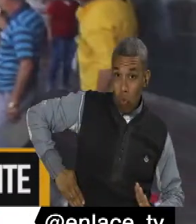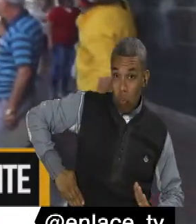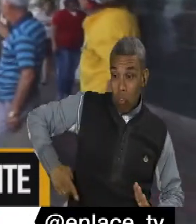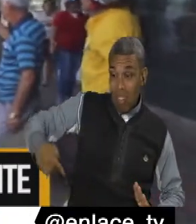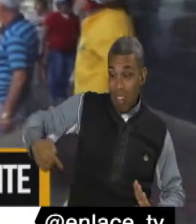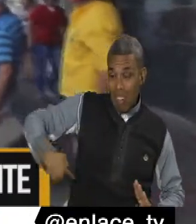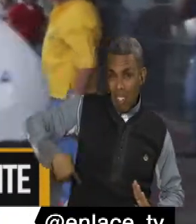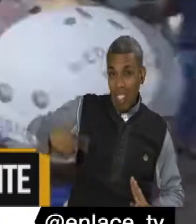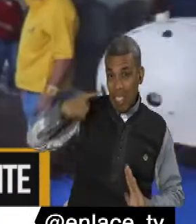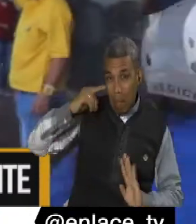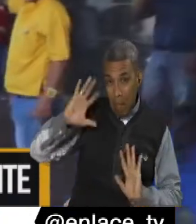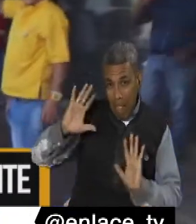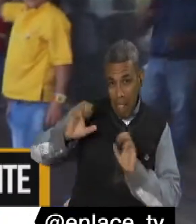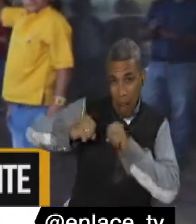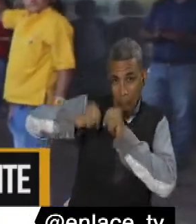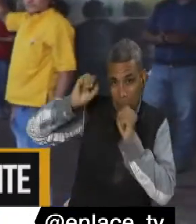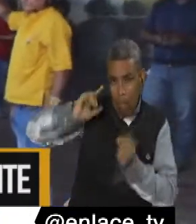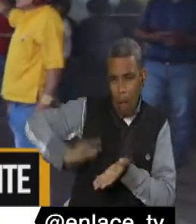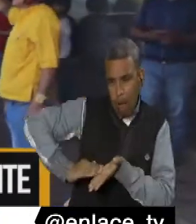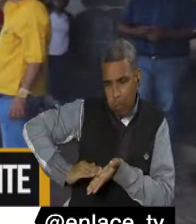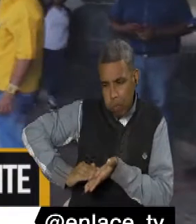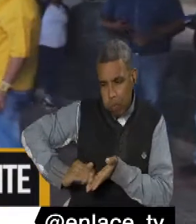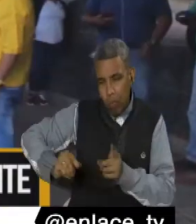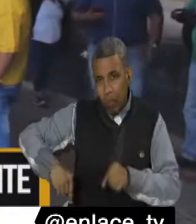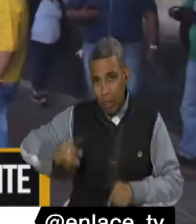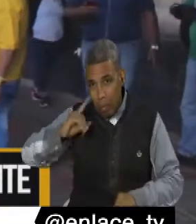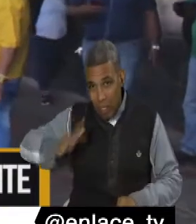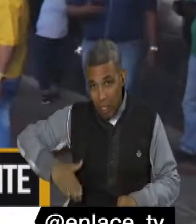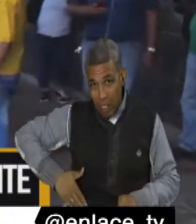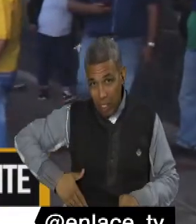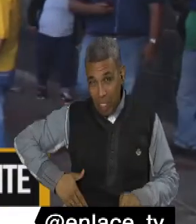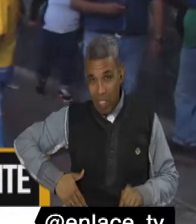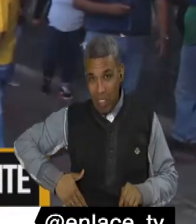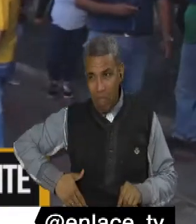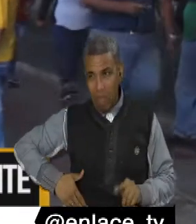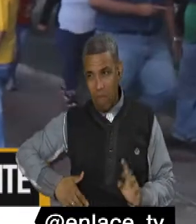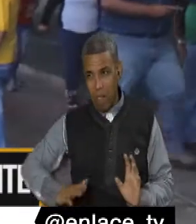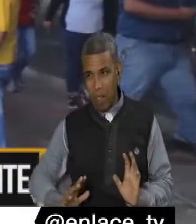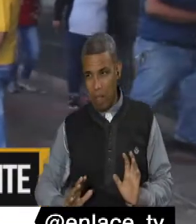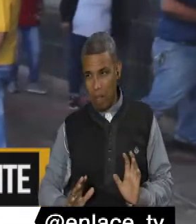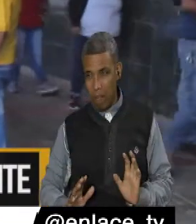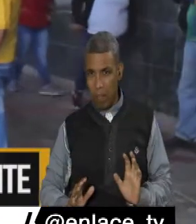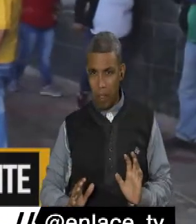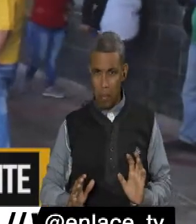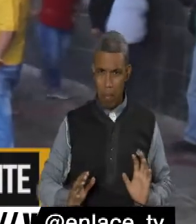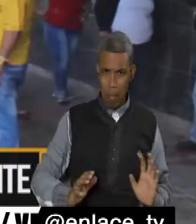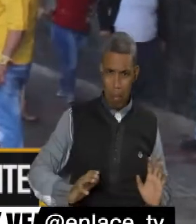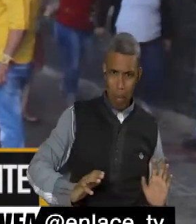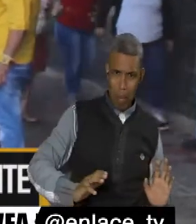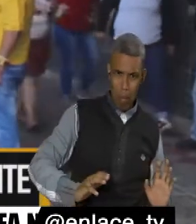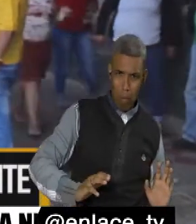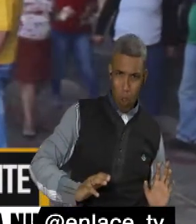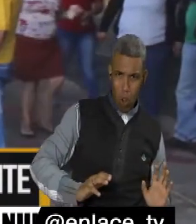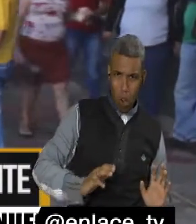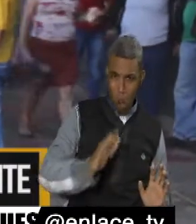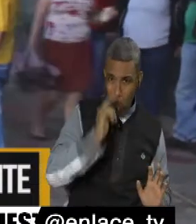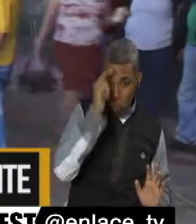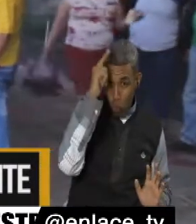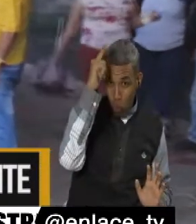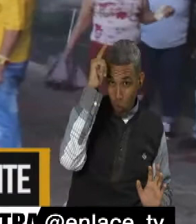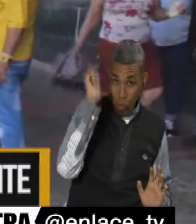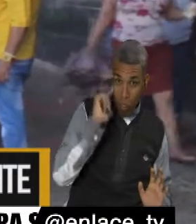afortunadamente, pero presentaba una lesión vascular a nivel del miembro inferior izquierdo, que